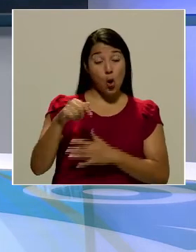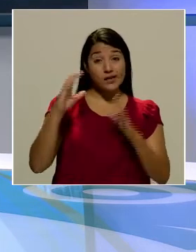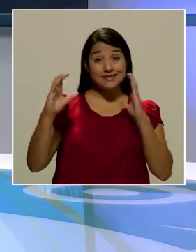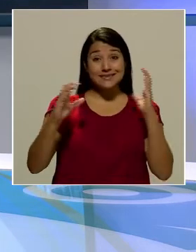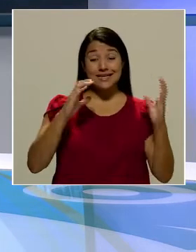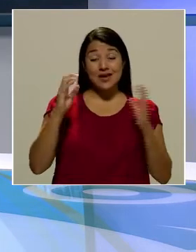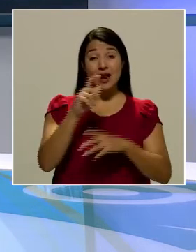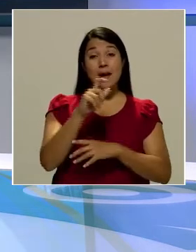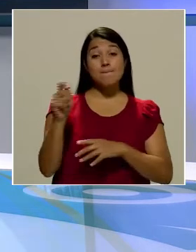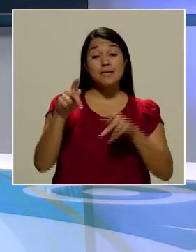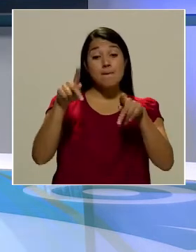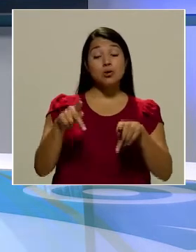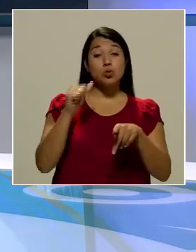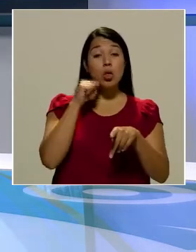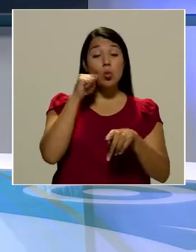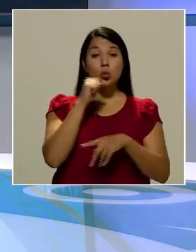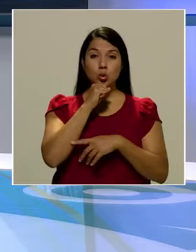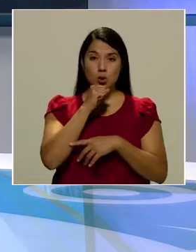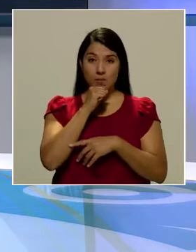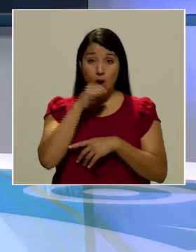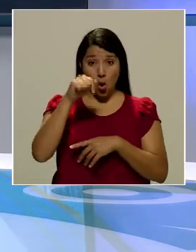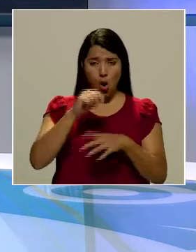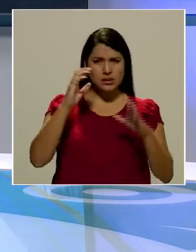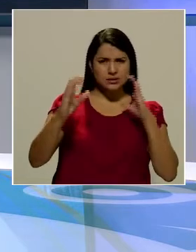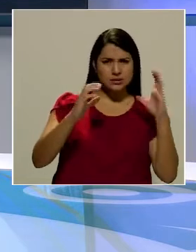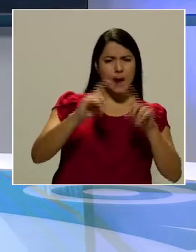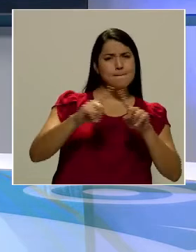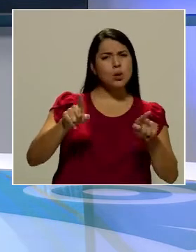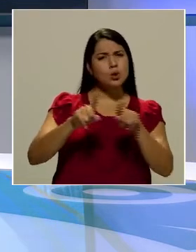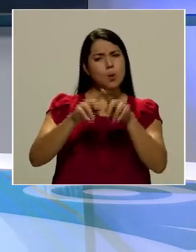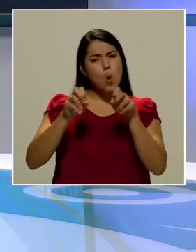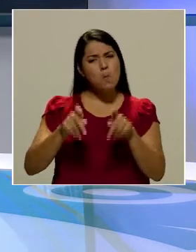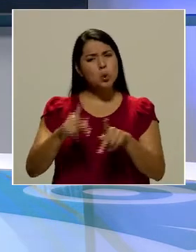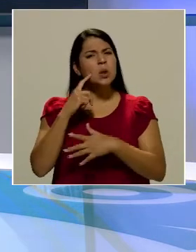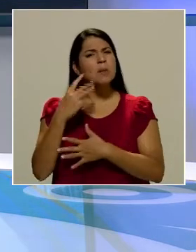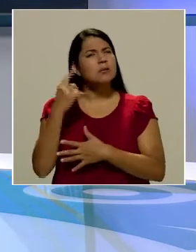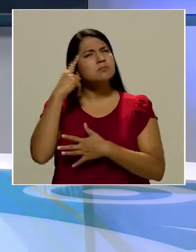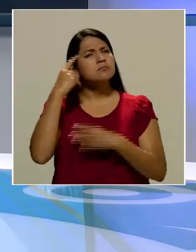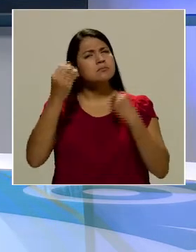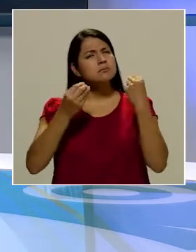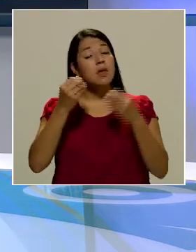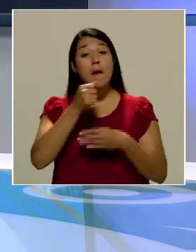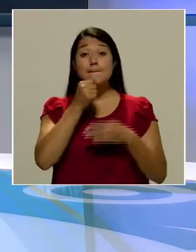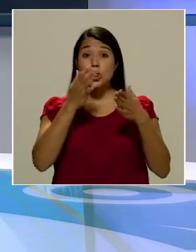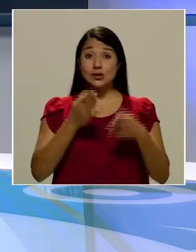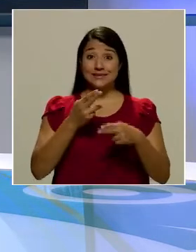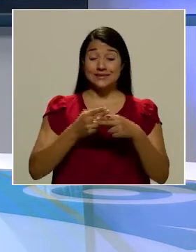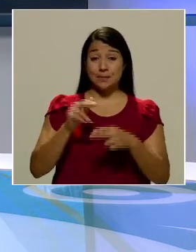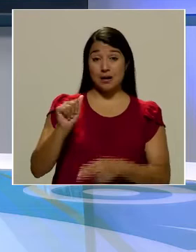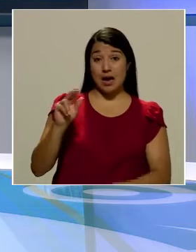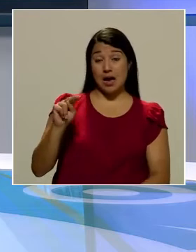mayor, que más que una celebración es una oportunidad para hacer conciencia. La periodista Ana Marta Arce